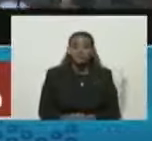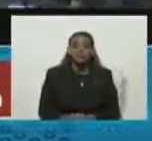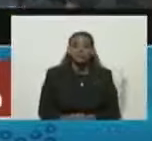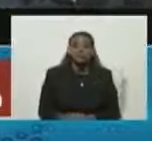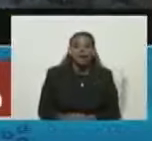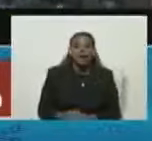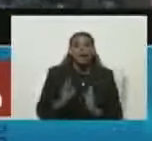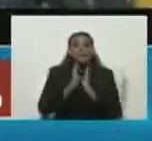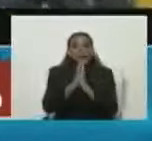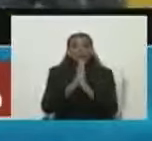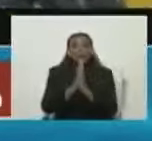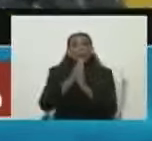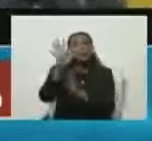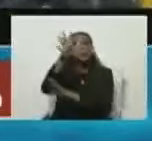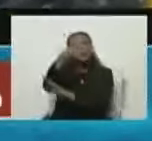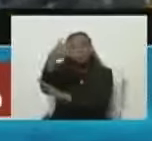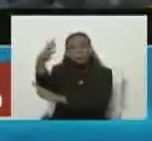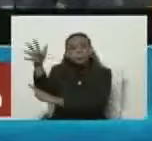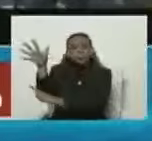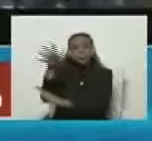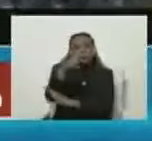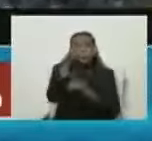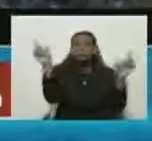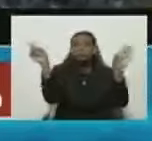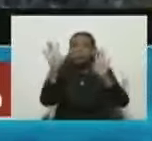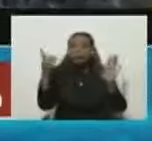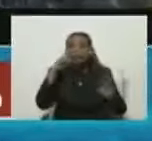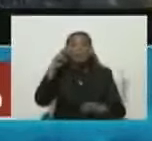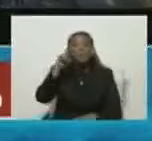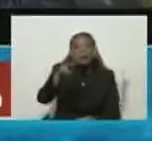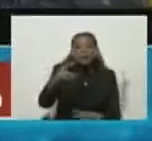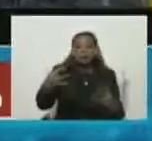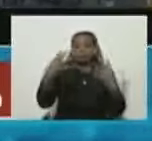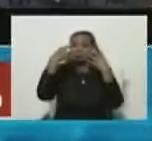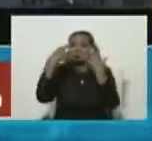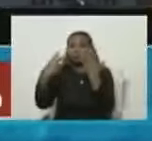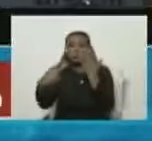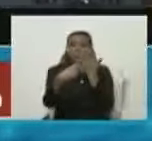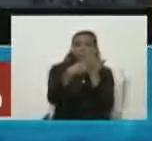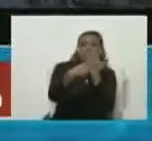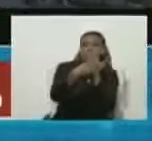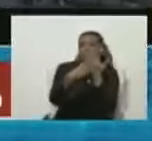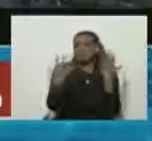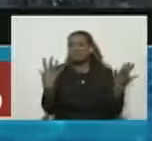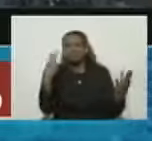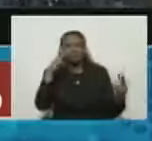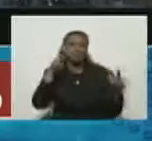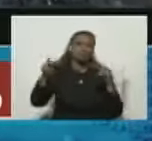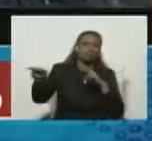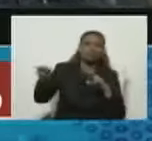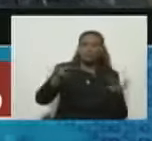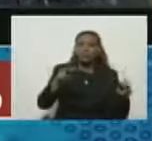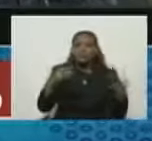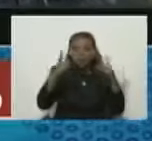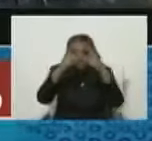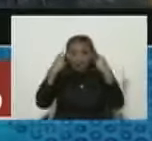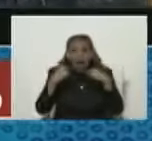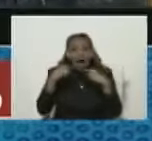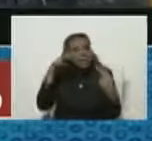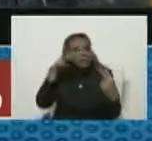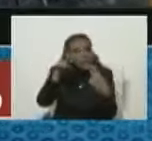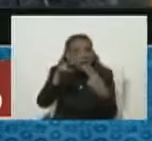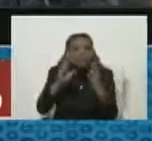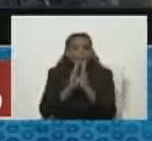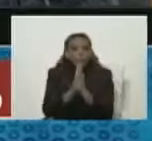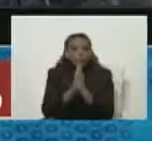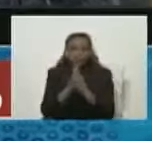Bajen las pancartas, tienen razón. Yo vine a verlos a ustedes, no a pancartas. Yo vine a ver la cara de ustedes.